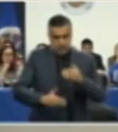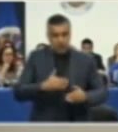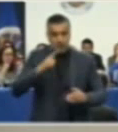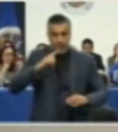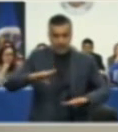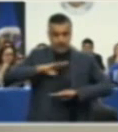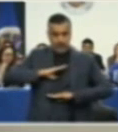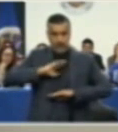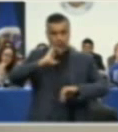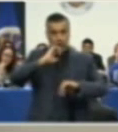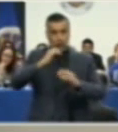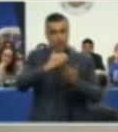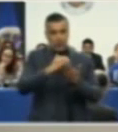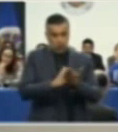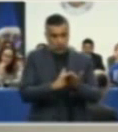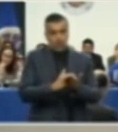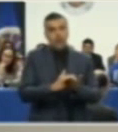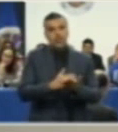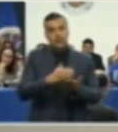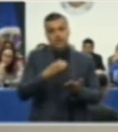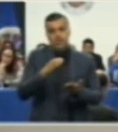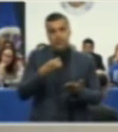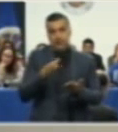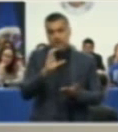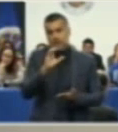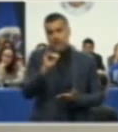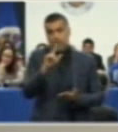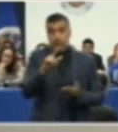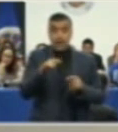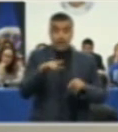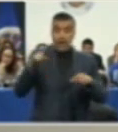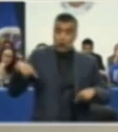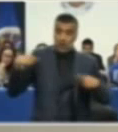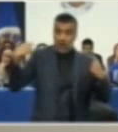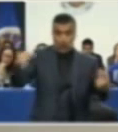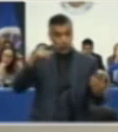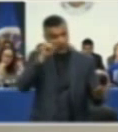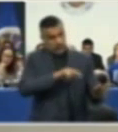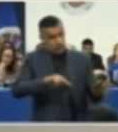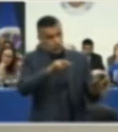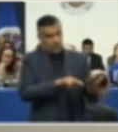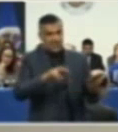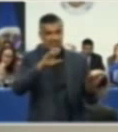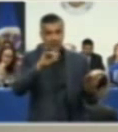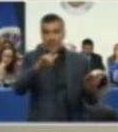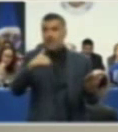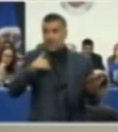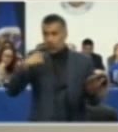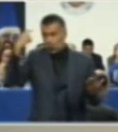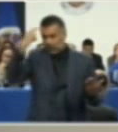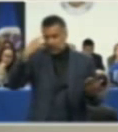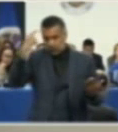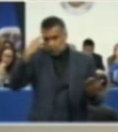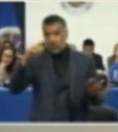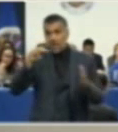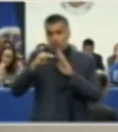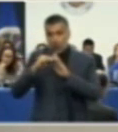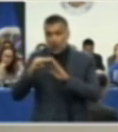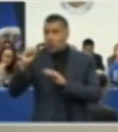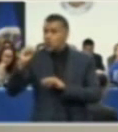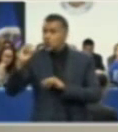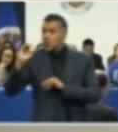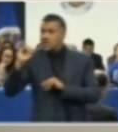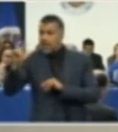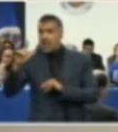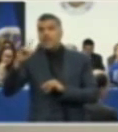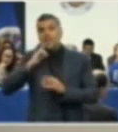esta comisión revisora del Código Civil, que a lo largo de este proceso de revisión del Código Civil tenga en consideración el modelo social y